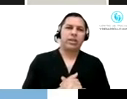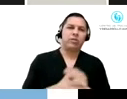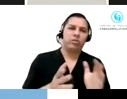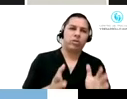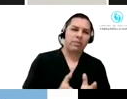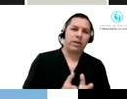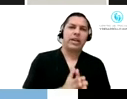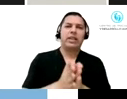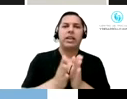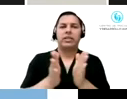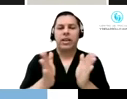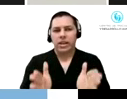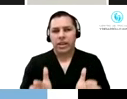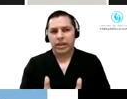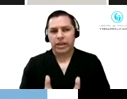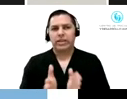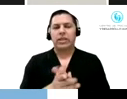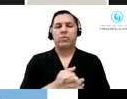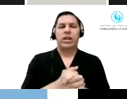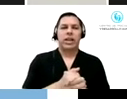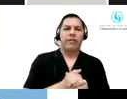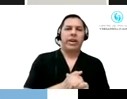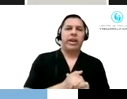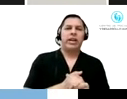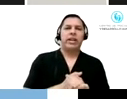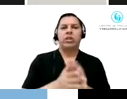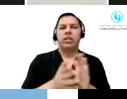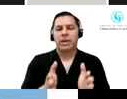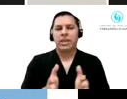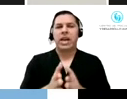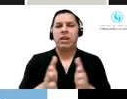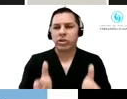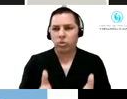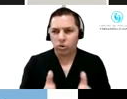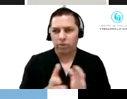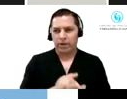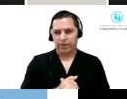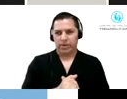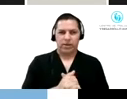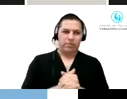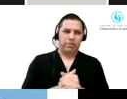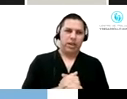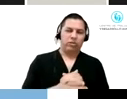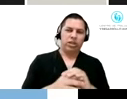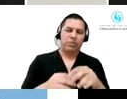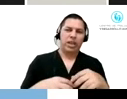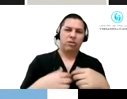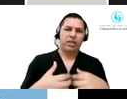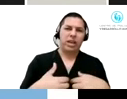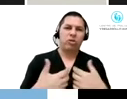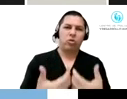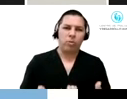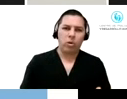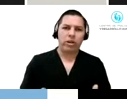¿verdad? Porque si no cruza las piernitas, se expone a que la vean y entonces si le pasa algo es su culpa, ¿verdad? Entonces también